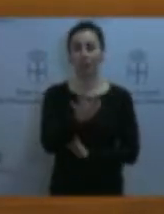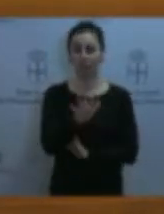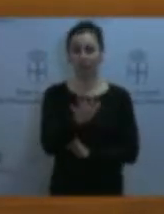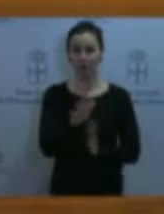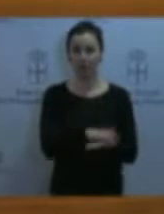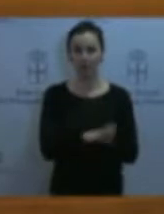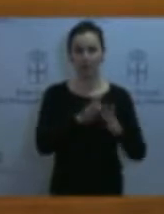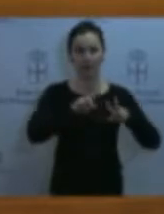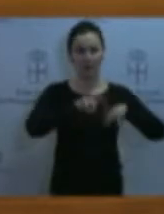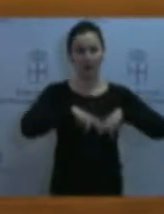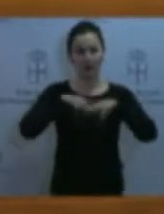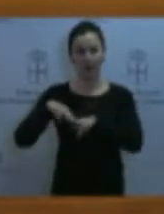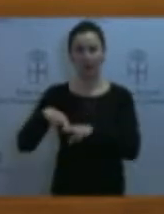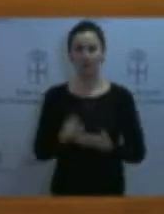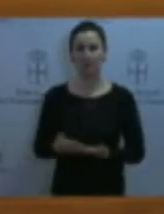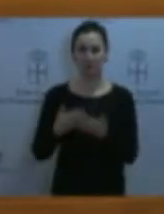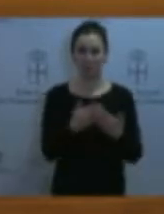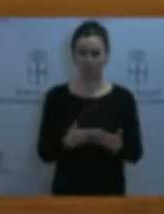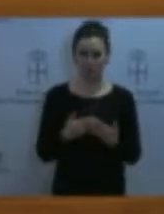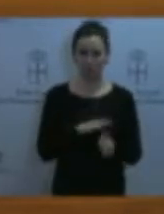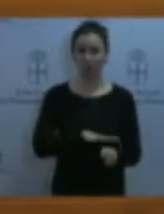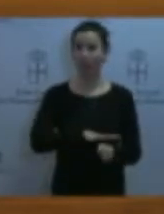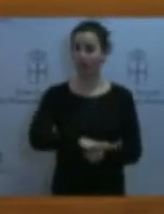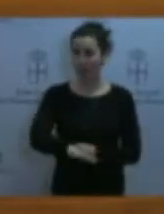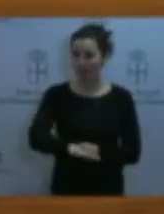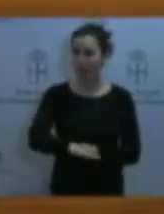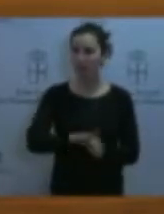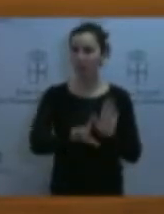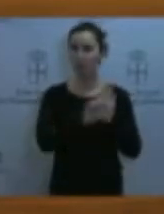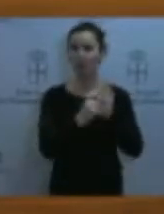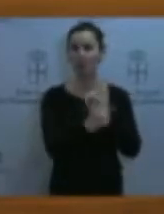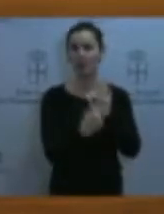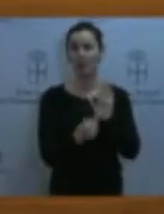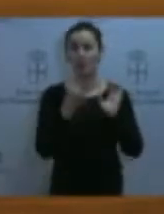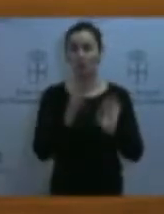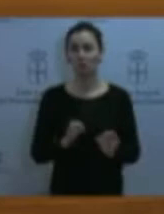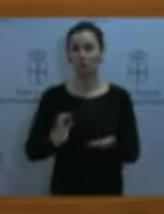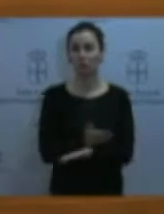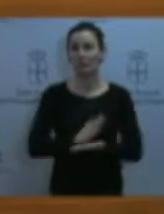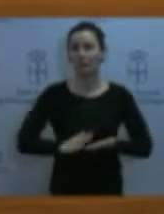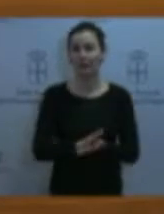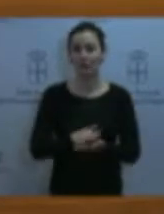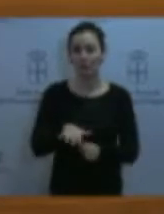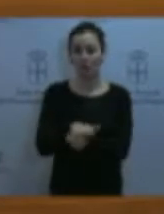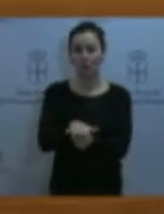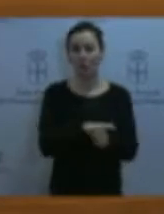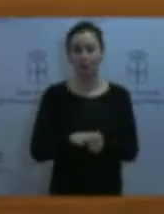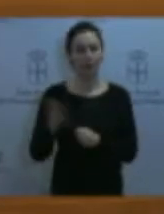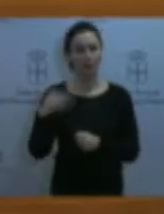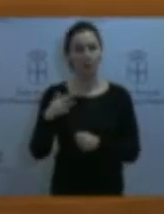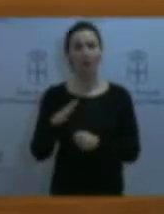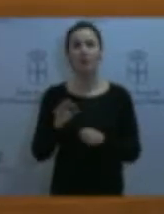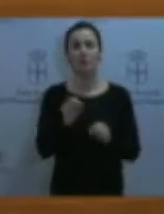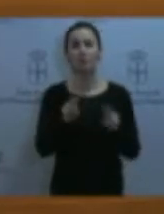ámbito de esta ley. No hay datos desagregados por concejos ni con perspectiva de género que permitan realizar realmente unos